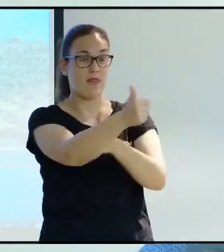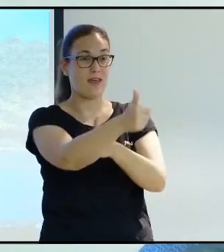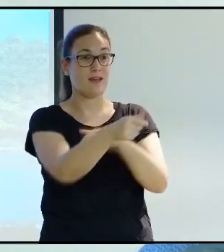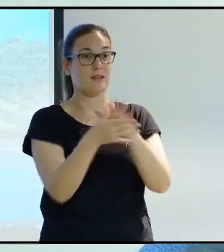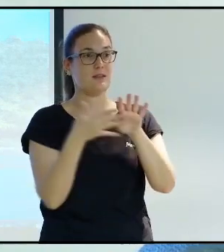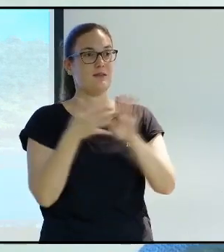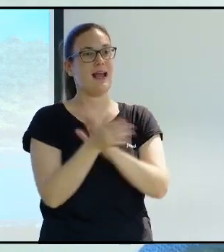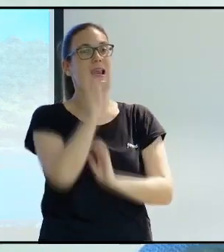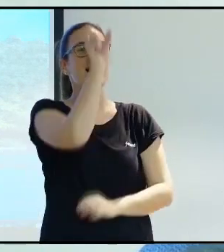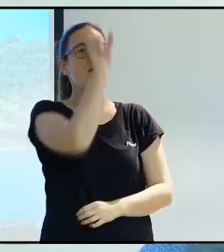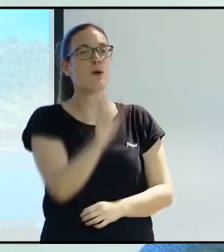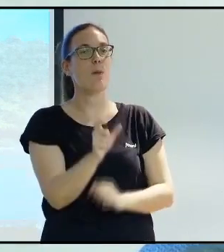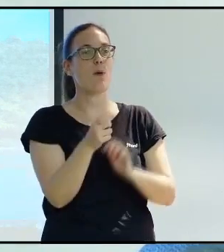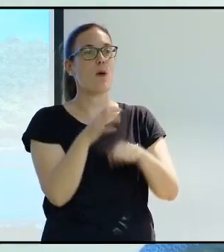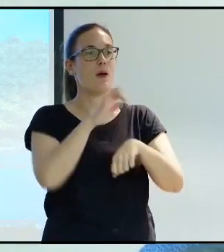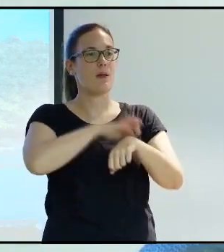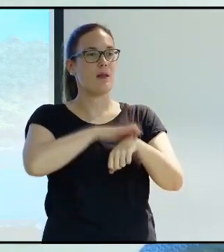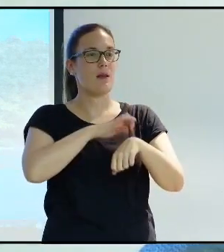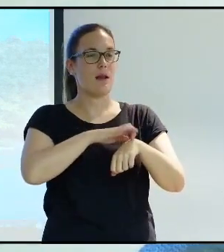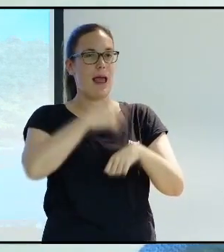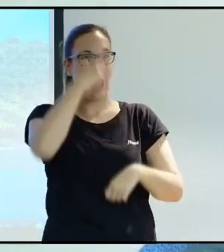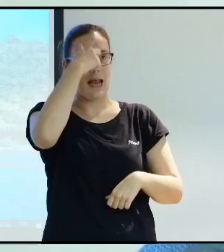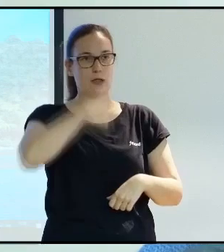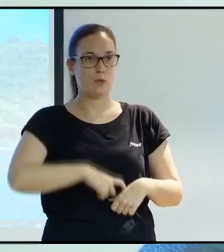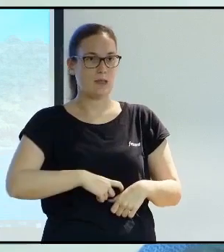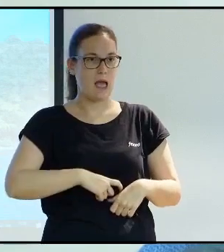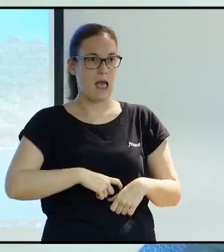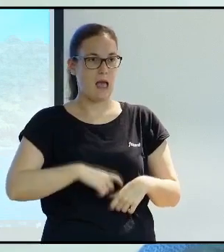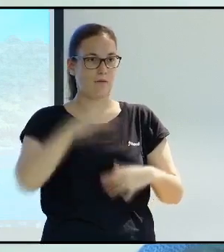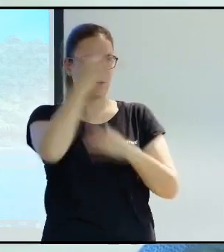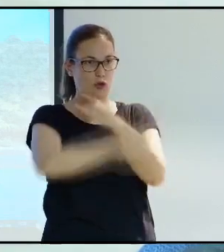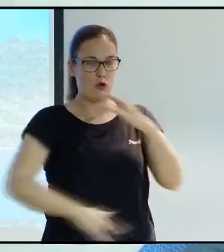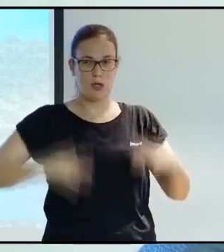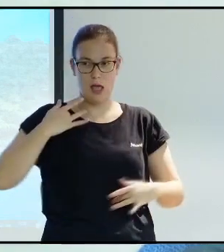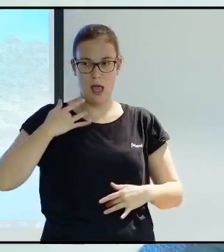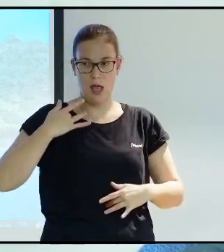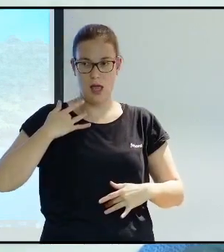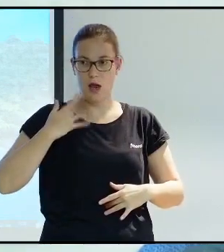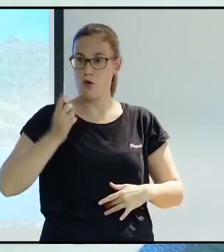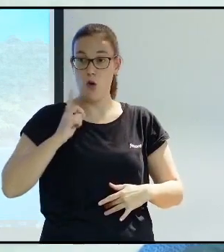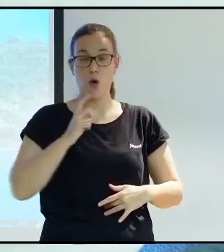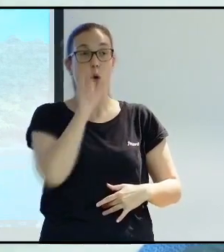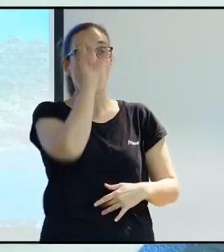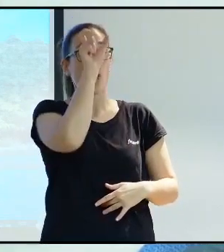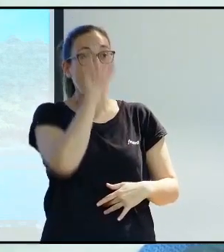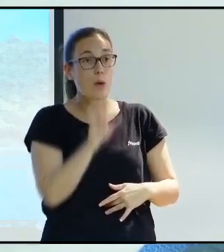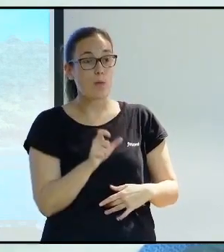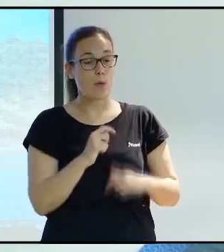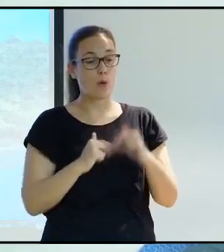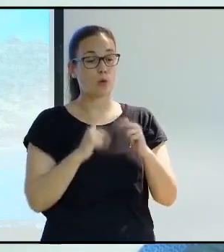que nos dice la medicina, anatomía y fisiología. Es un cuerpo socialmente